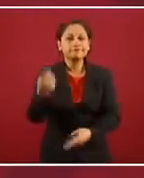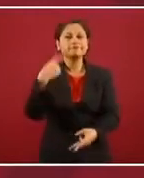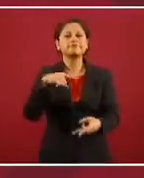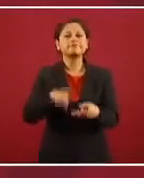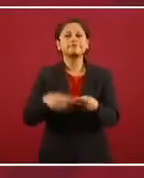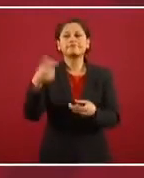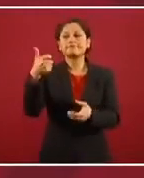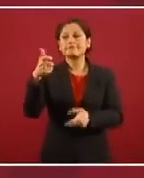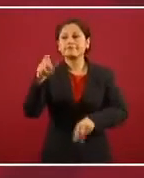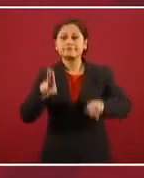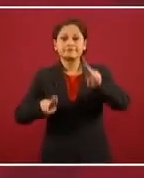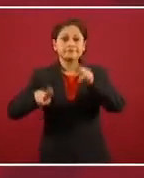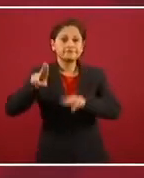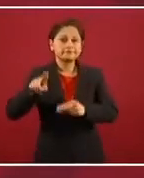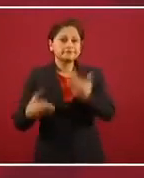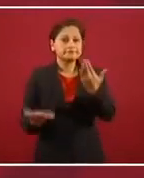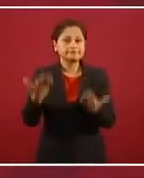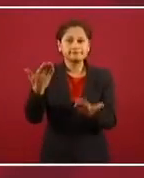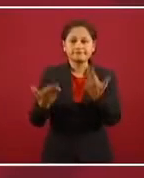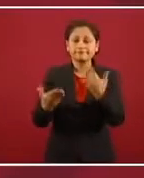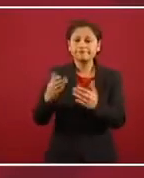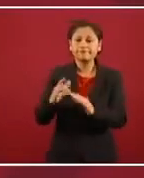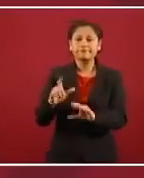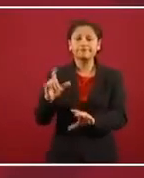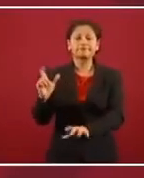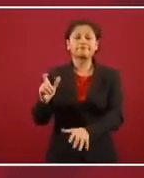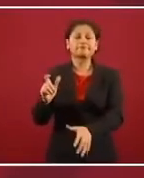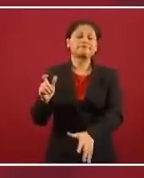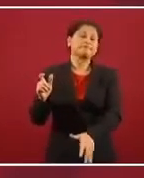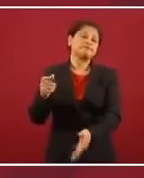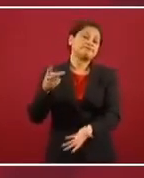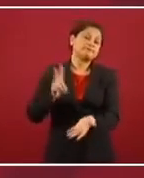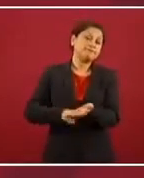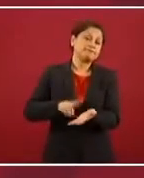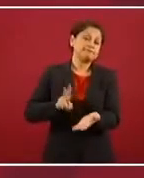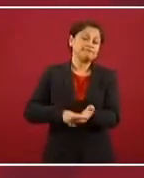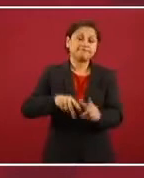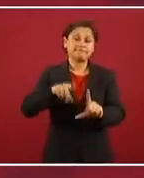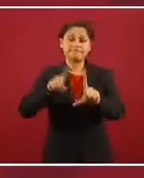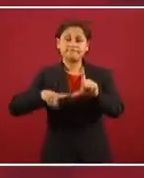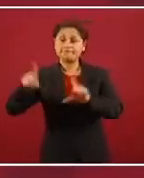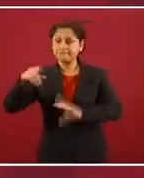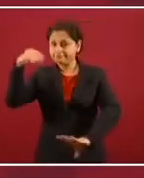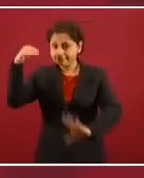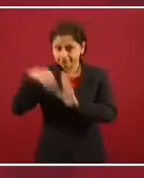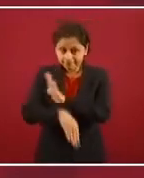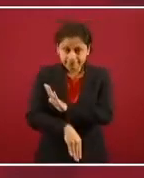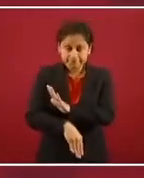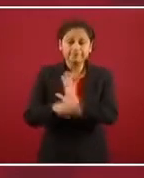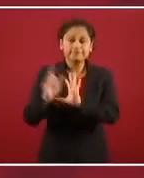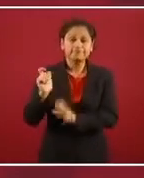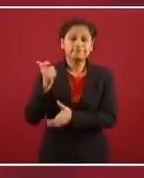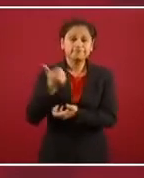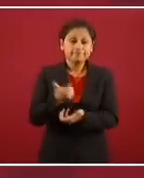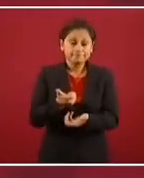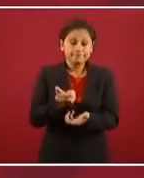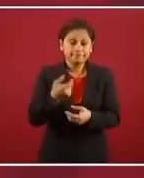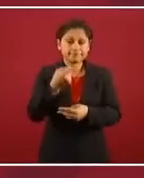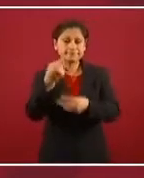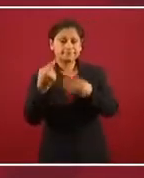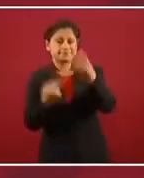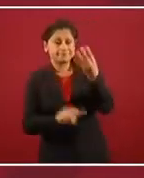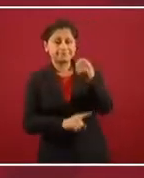las monedas, caídas de bolsa, todo, todo, todo, todo se puede